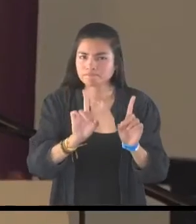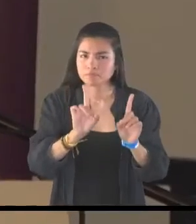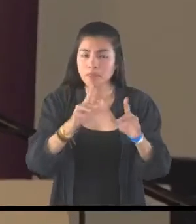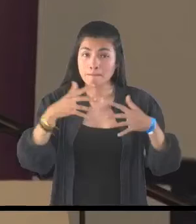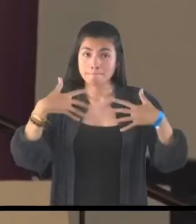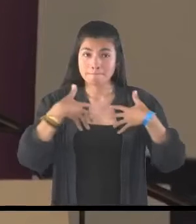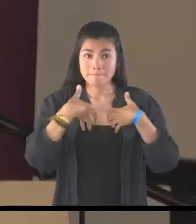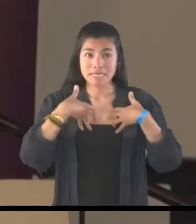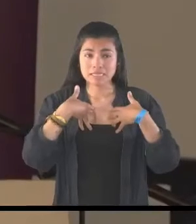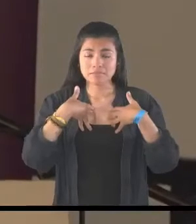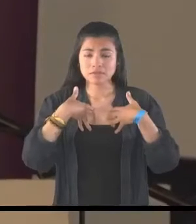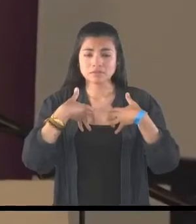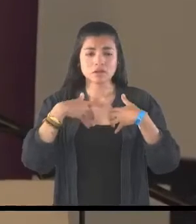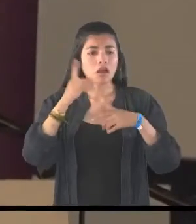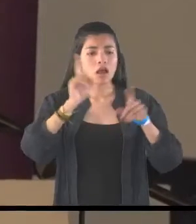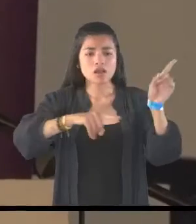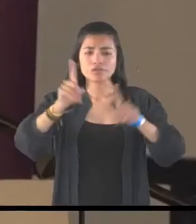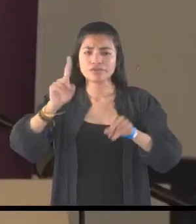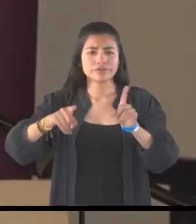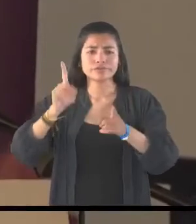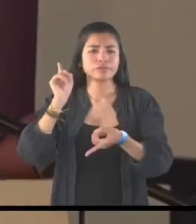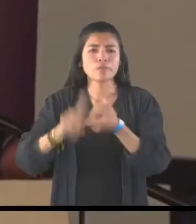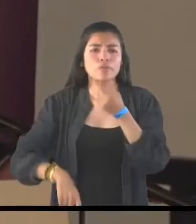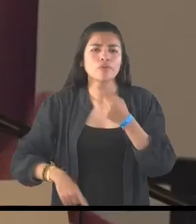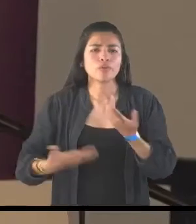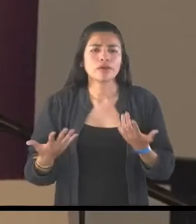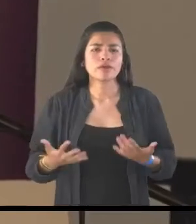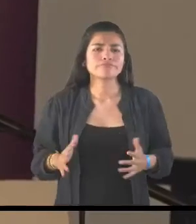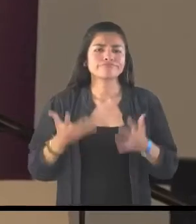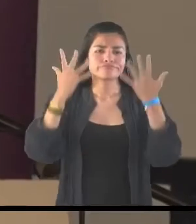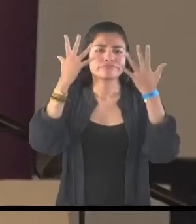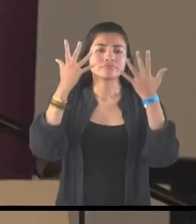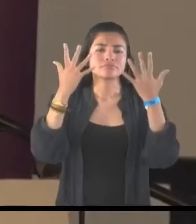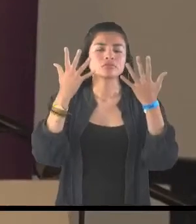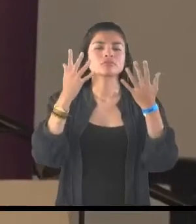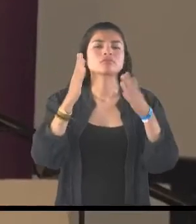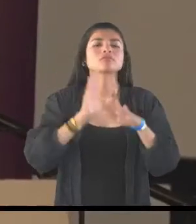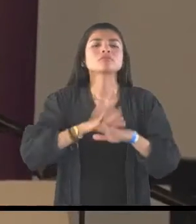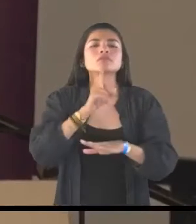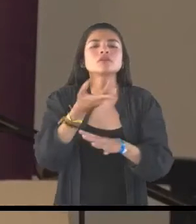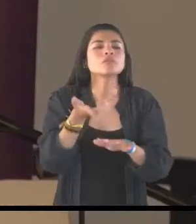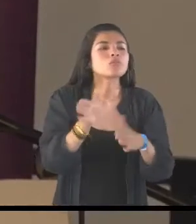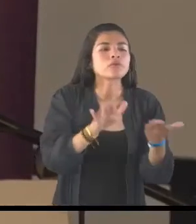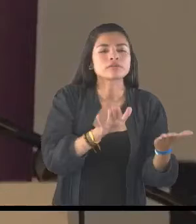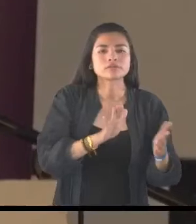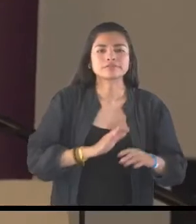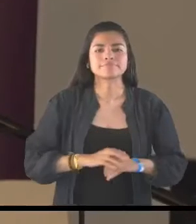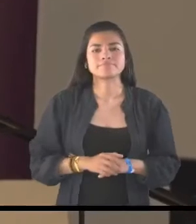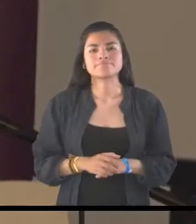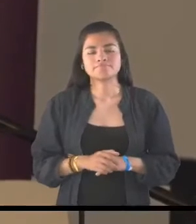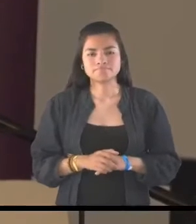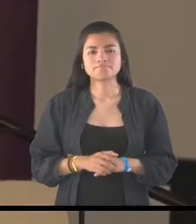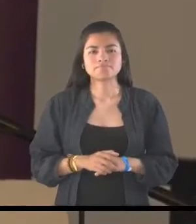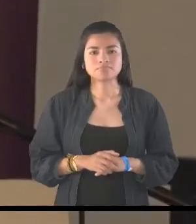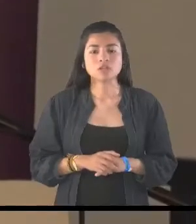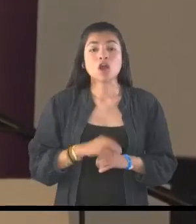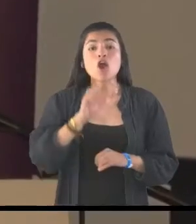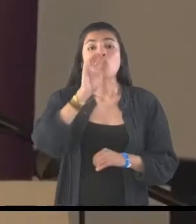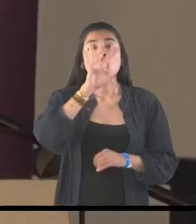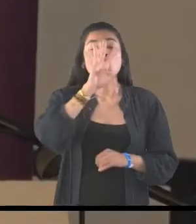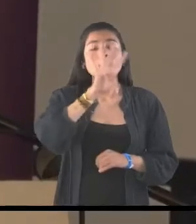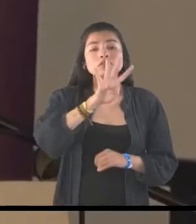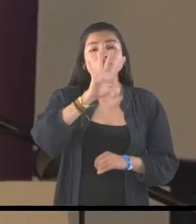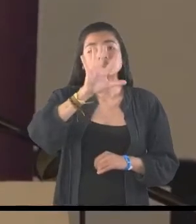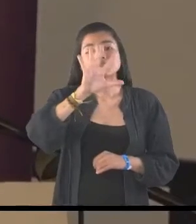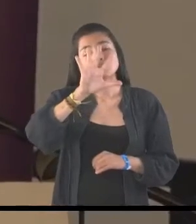víctimas que no pueden celebrar este día porque están muertos. más de 450.000